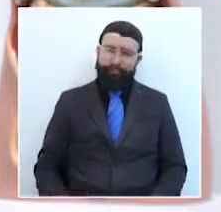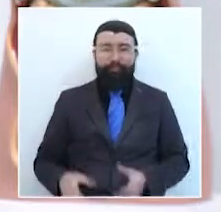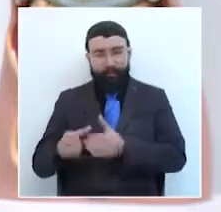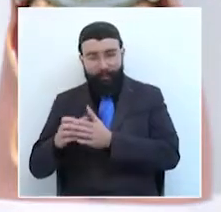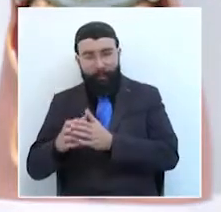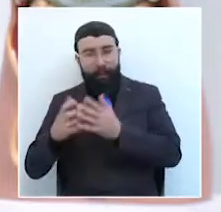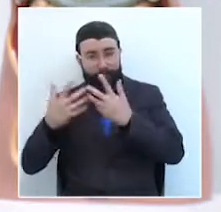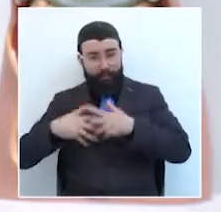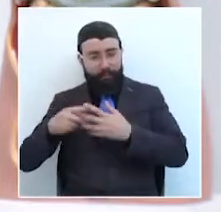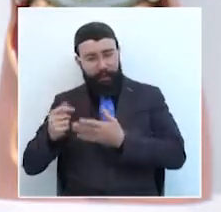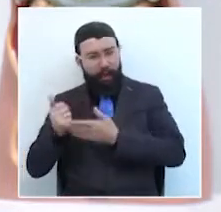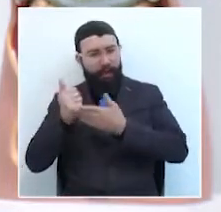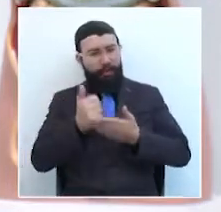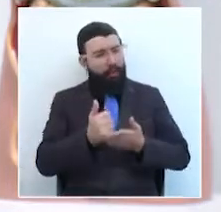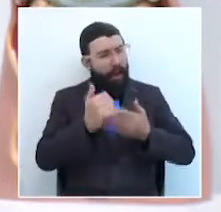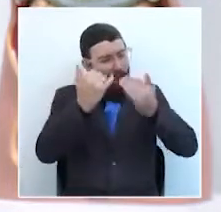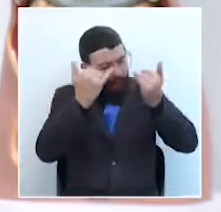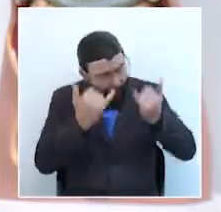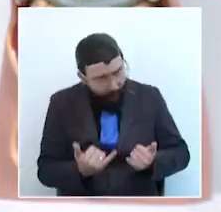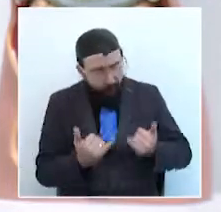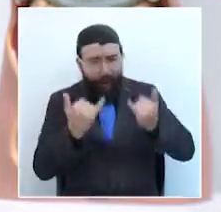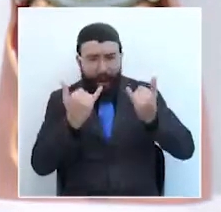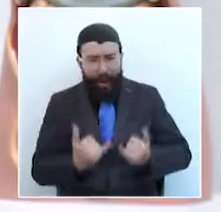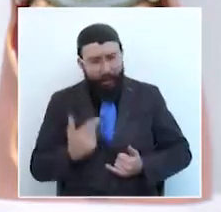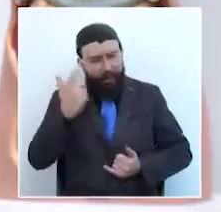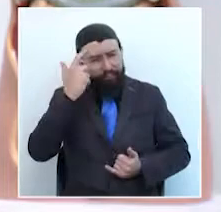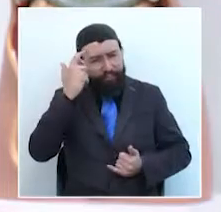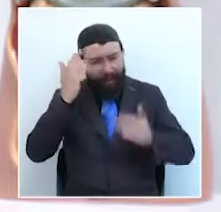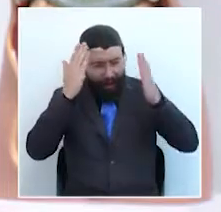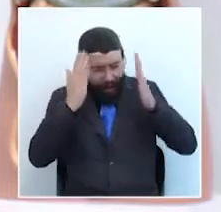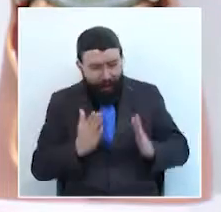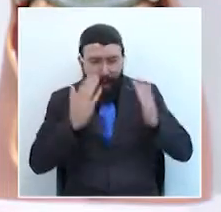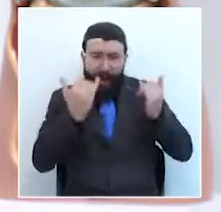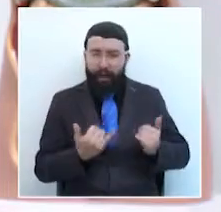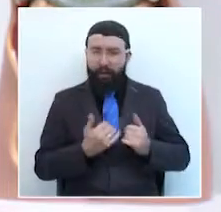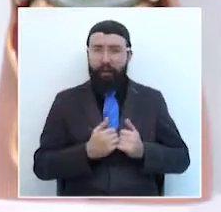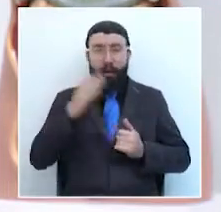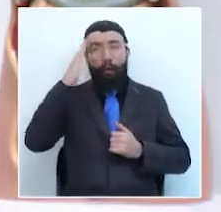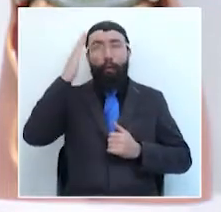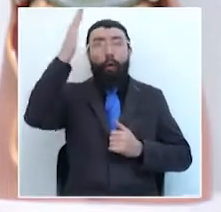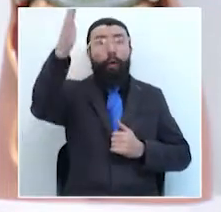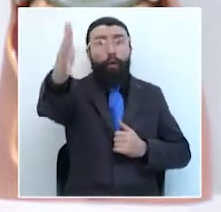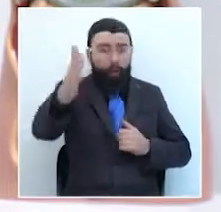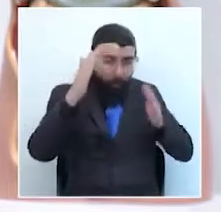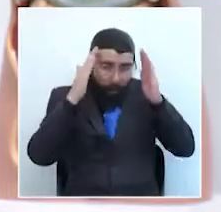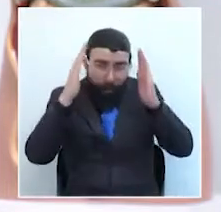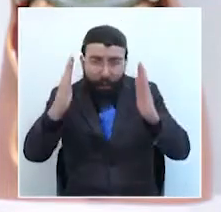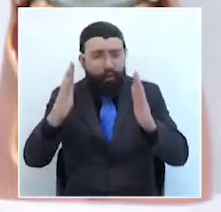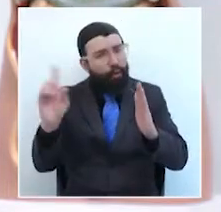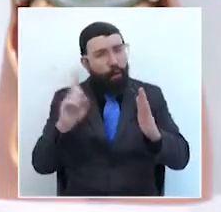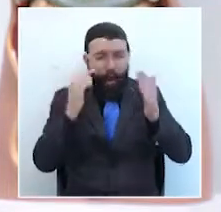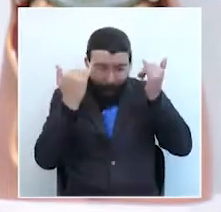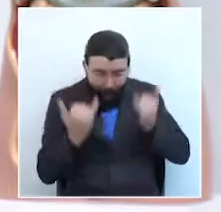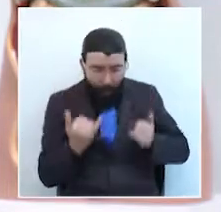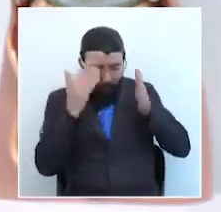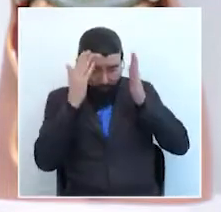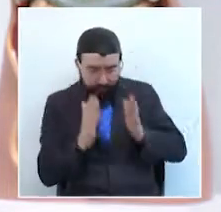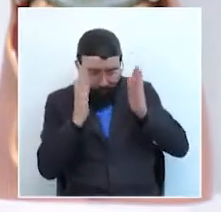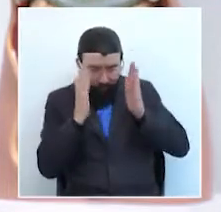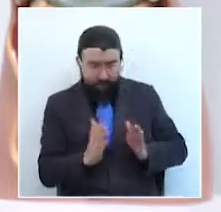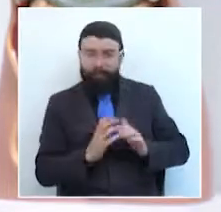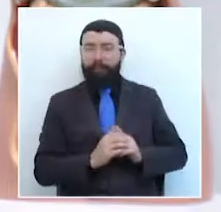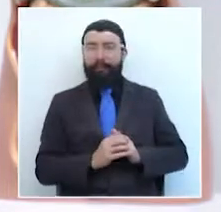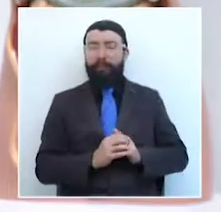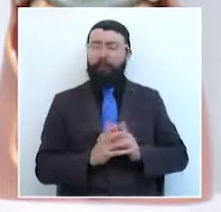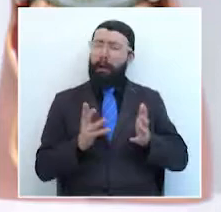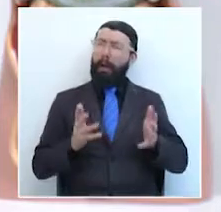invita es a vivir el momento presente con total atención cuando estamos en el aquí y en el ahora nos vamos a dar cuenta que realmente no